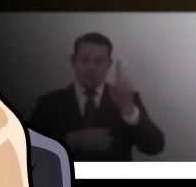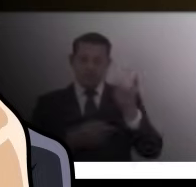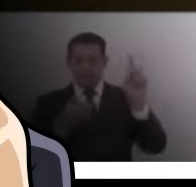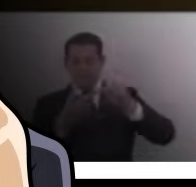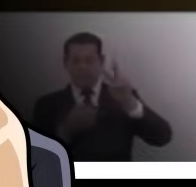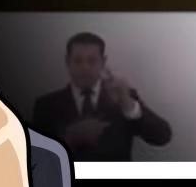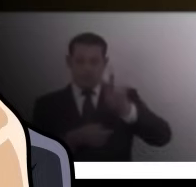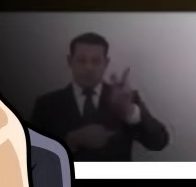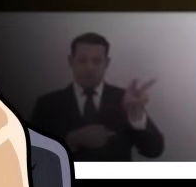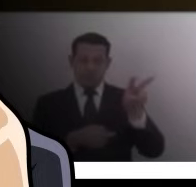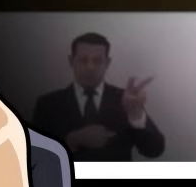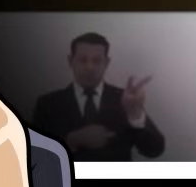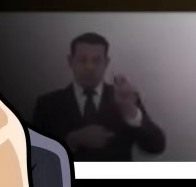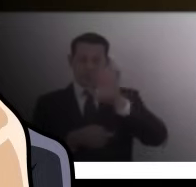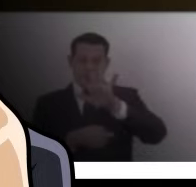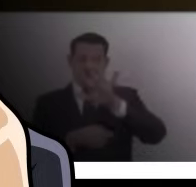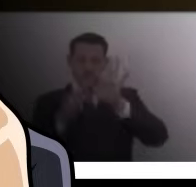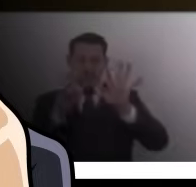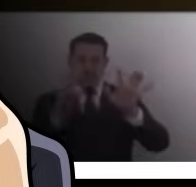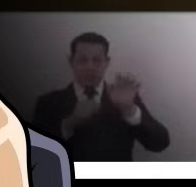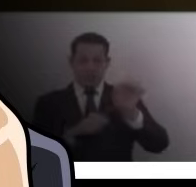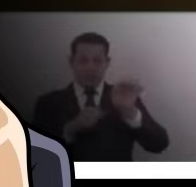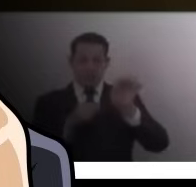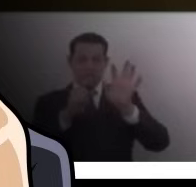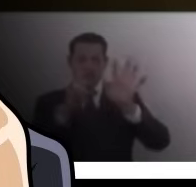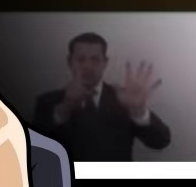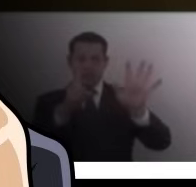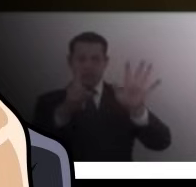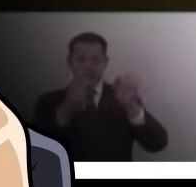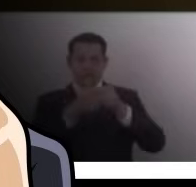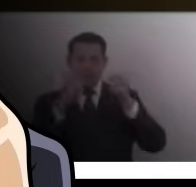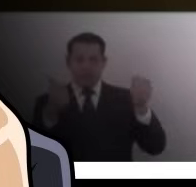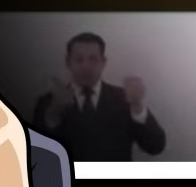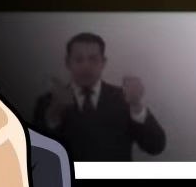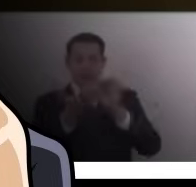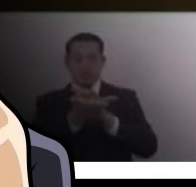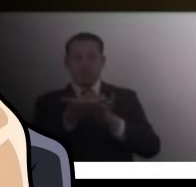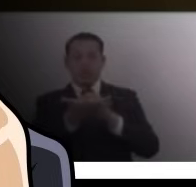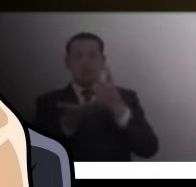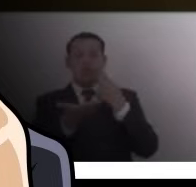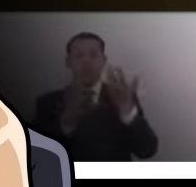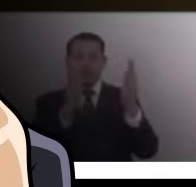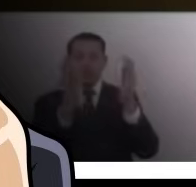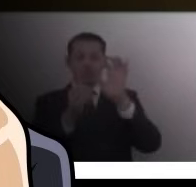el 2022, fue de 57.6. Agarren calculadora.